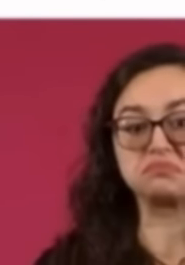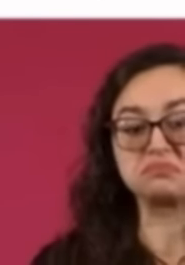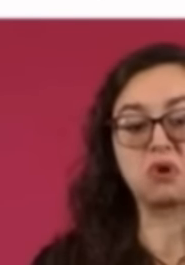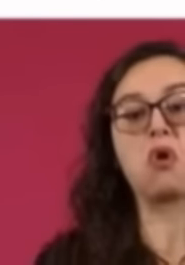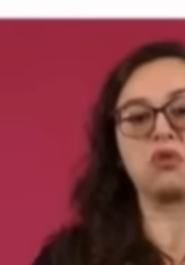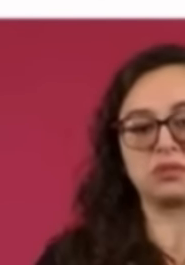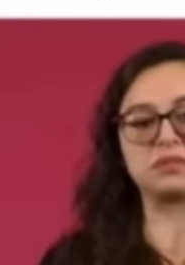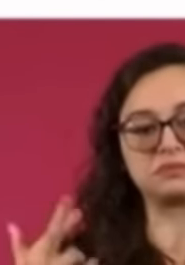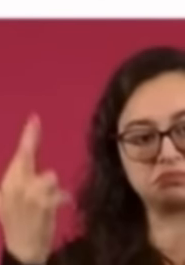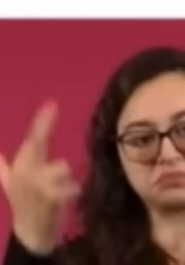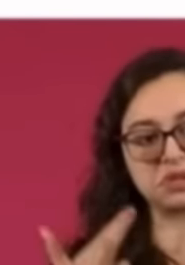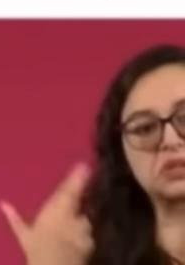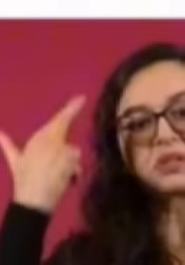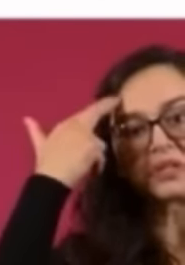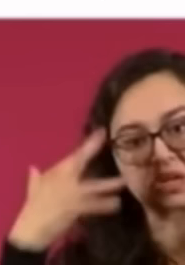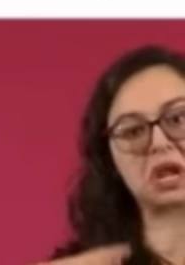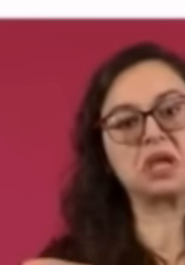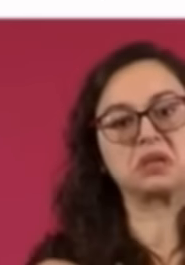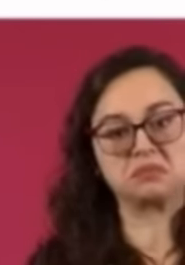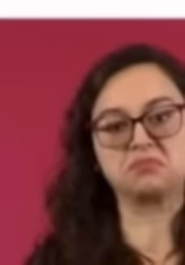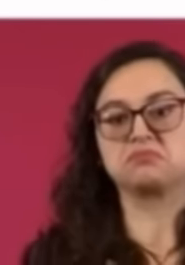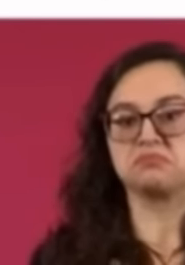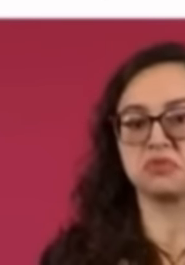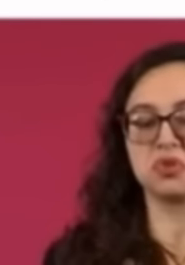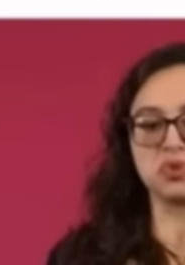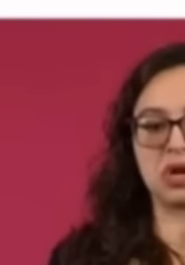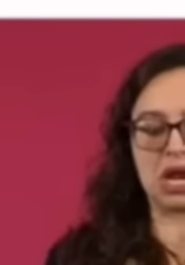para convertirse en una monarquía.